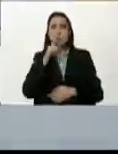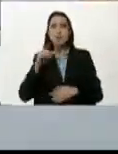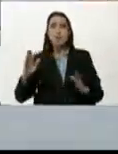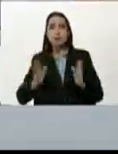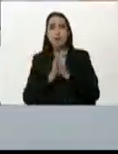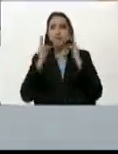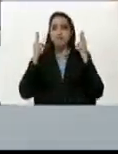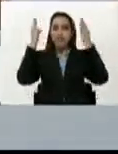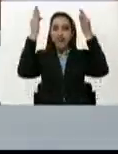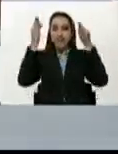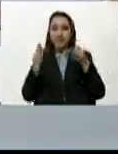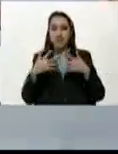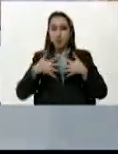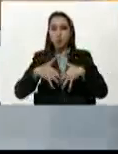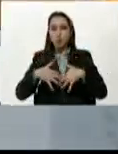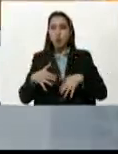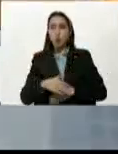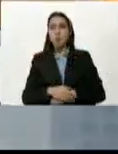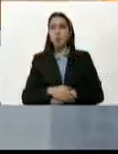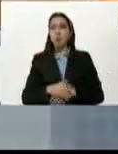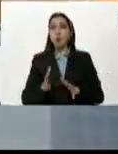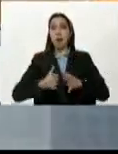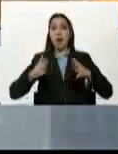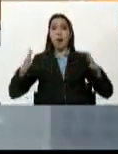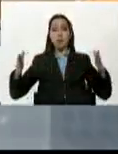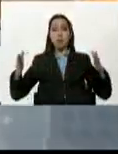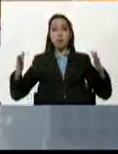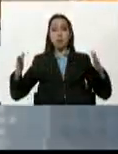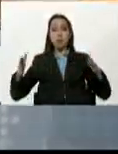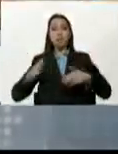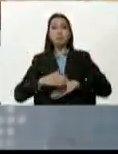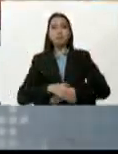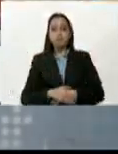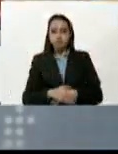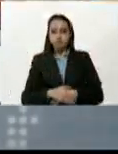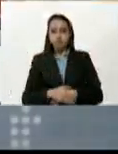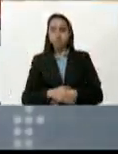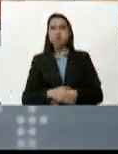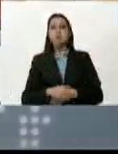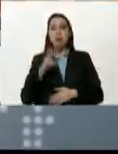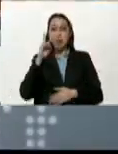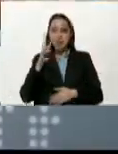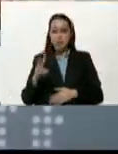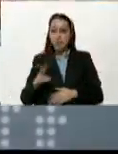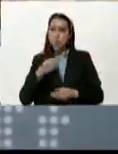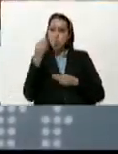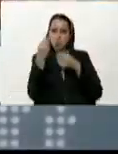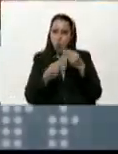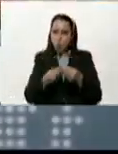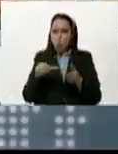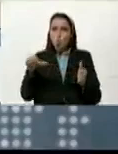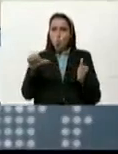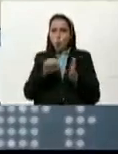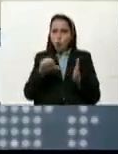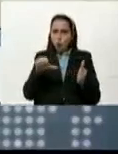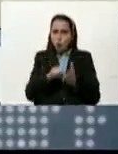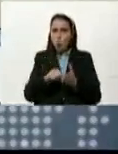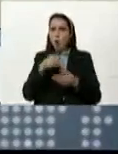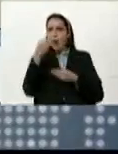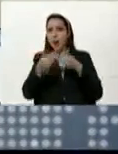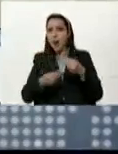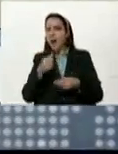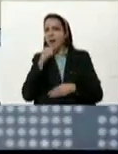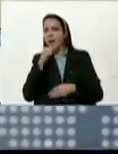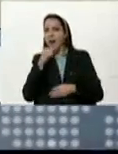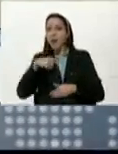está es un súper matadero pensado y diseñado y ubicado territorialmente por el propio